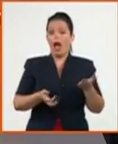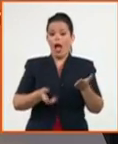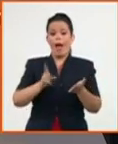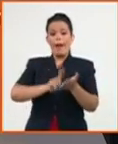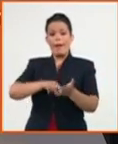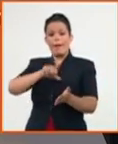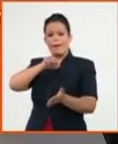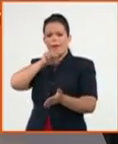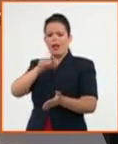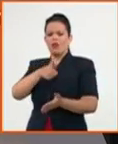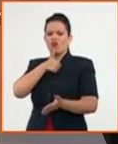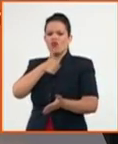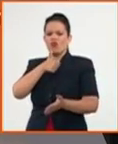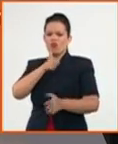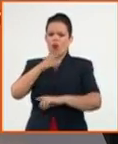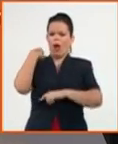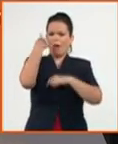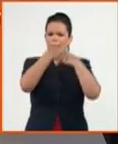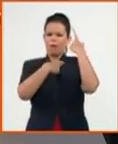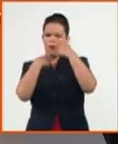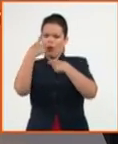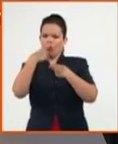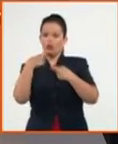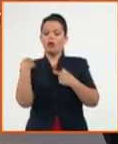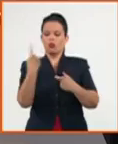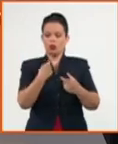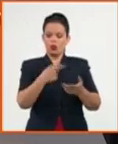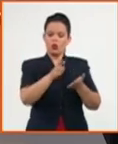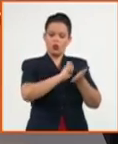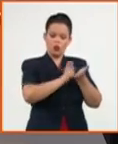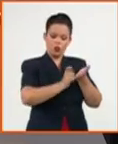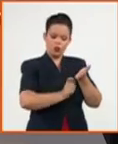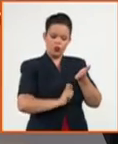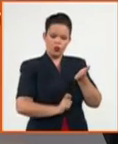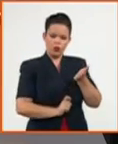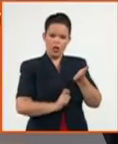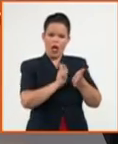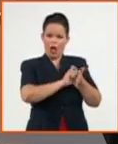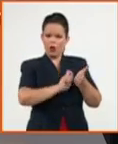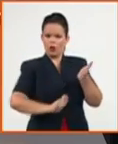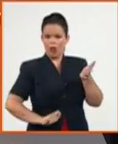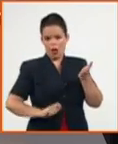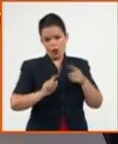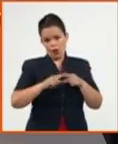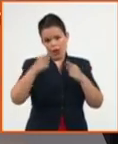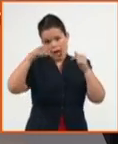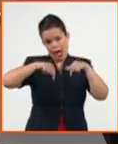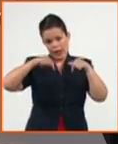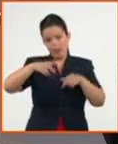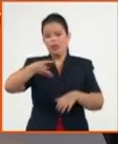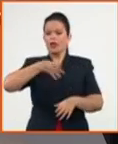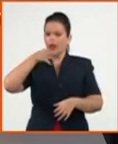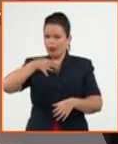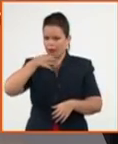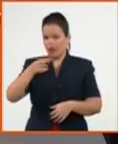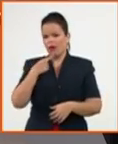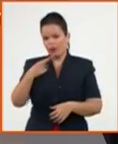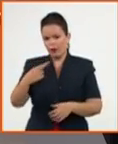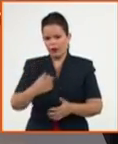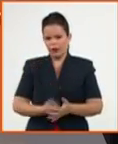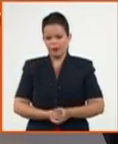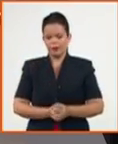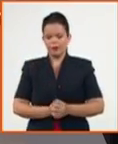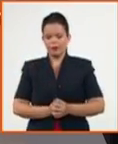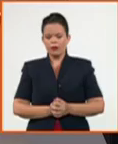la familia y nos pareció prudente pues poderlo compartir también en este importante espacio de la mesa a ver como